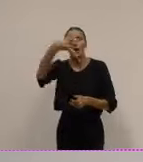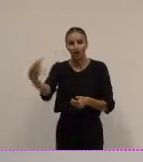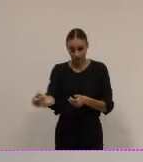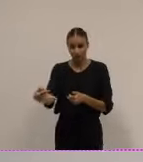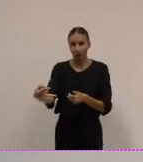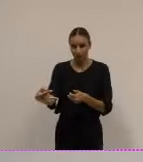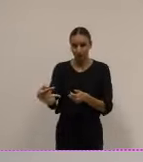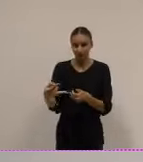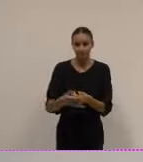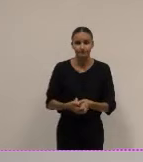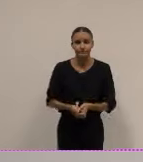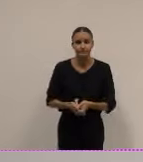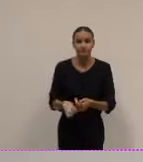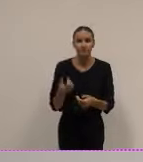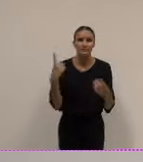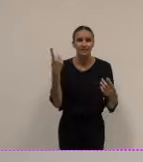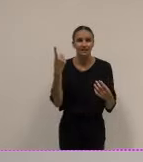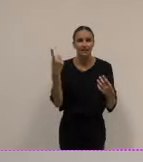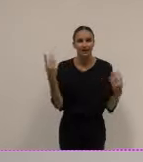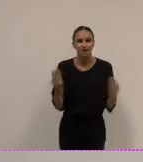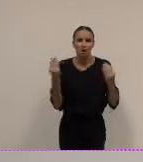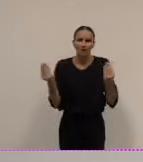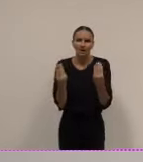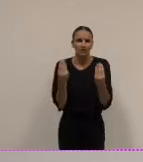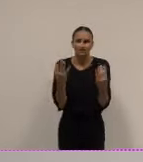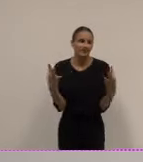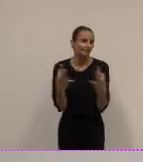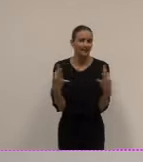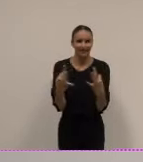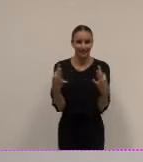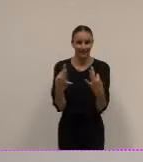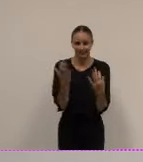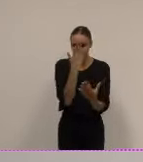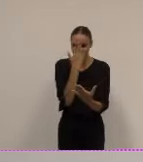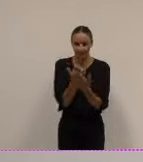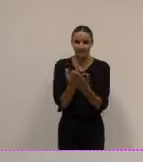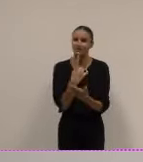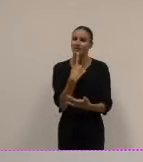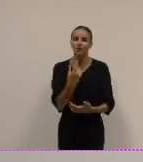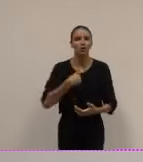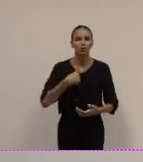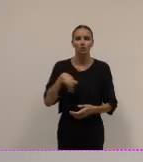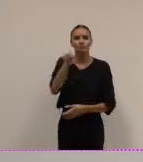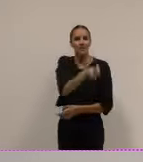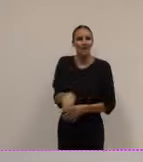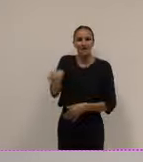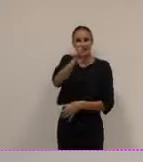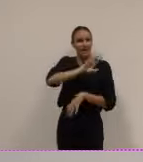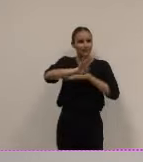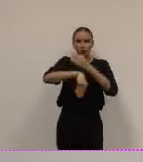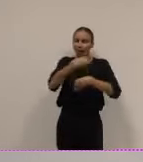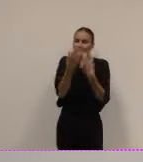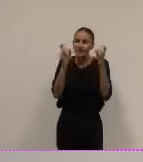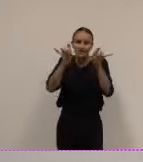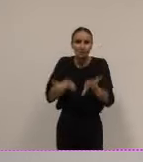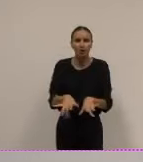saben qué es lo mejor? Y desde la sinceridad se los digo, que lo volvería a hacer igual. Y estoy convencido que cada uno de